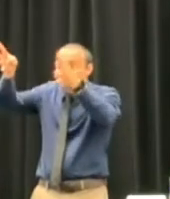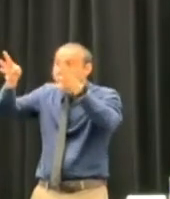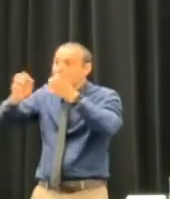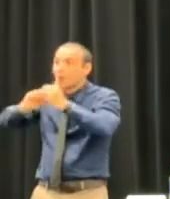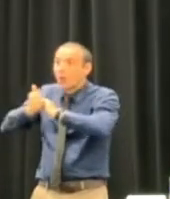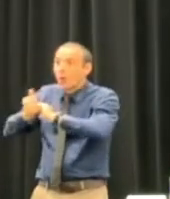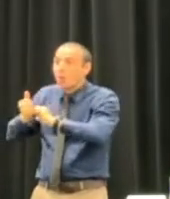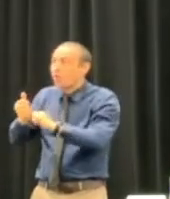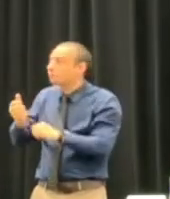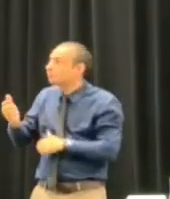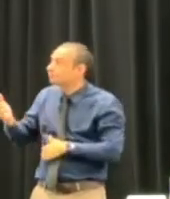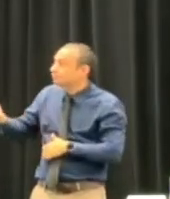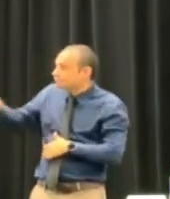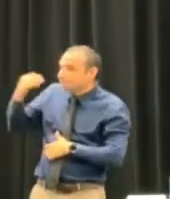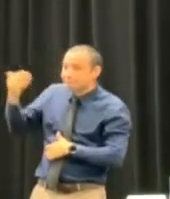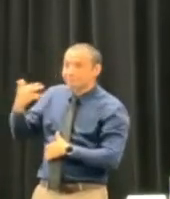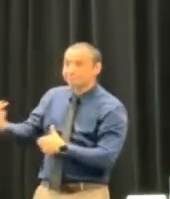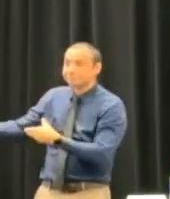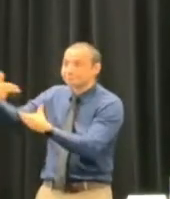obra